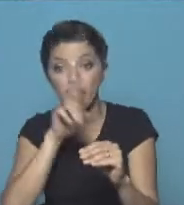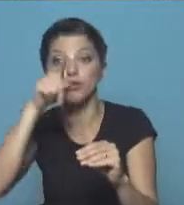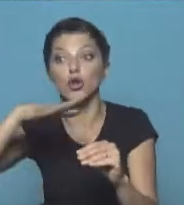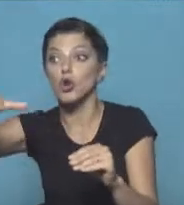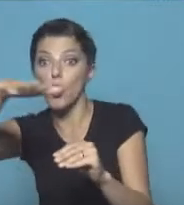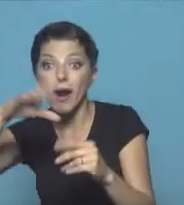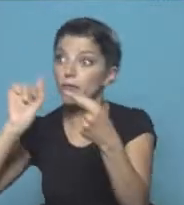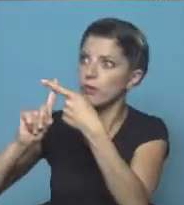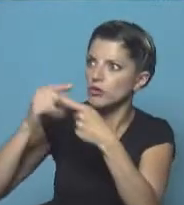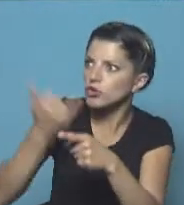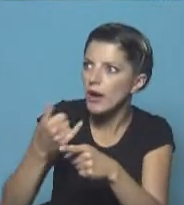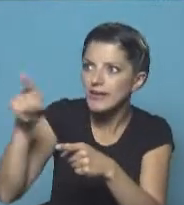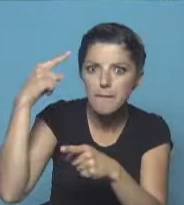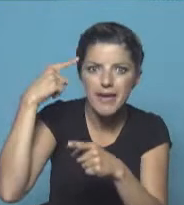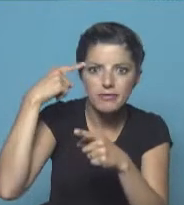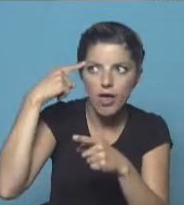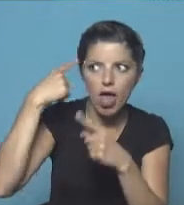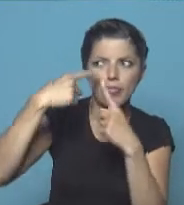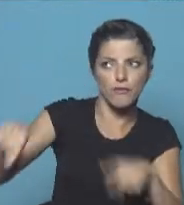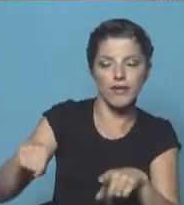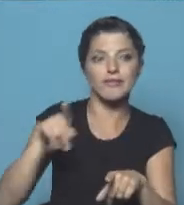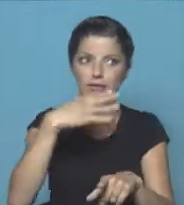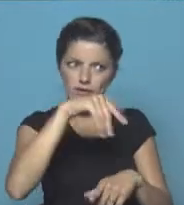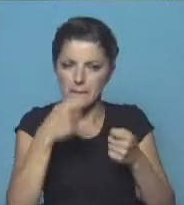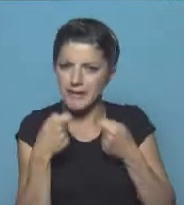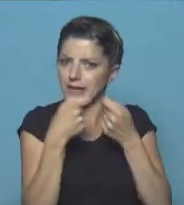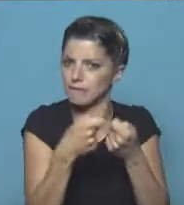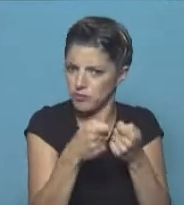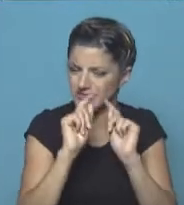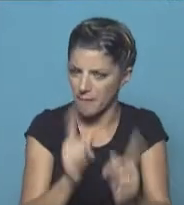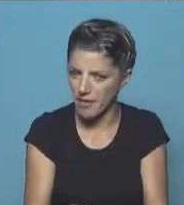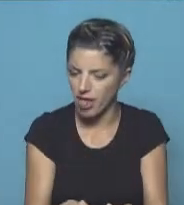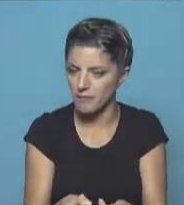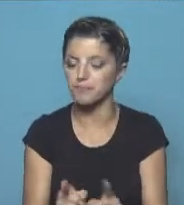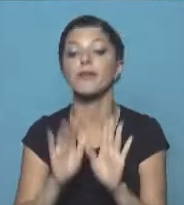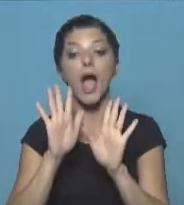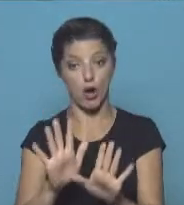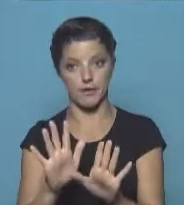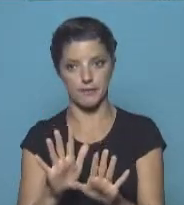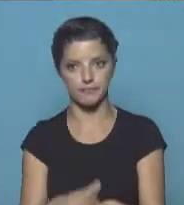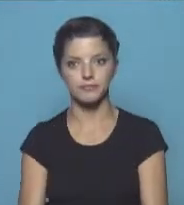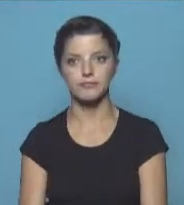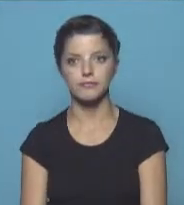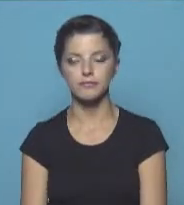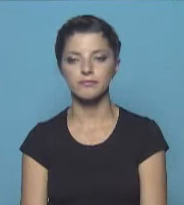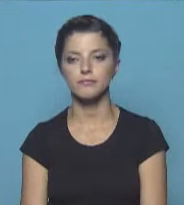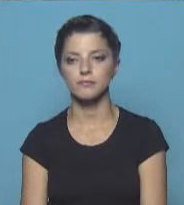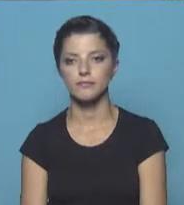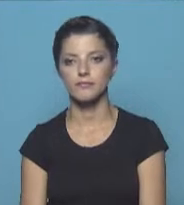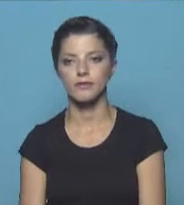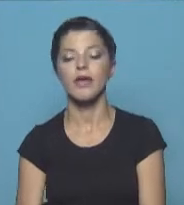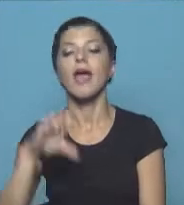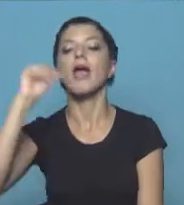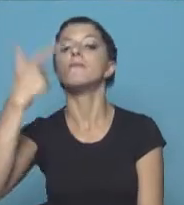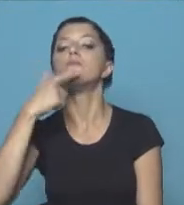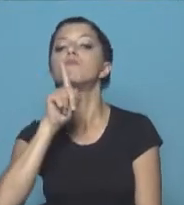y que piensan diferente y que empiezan a presionar. Ahora bien, lo peligroso de esto, el Huffington Post, por ejemplo,